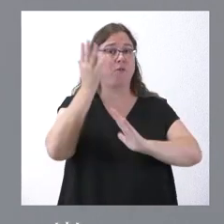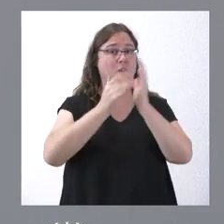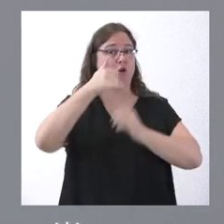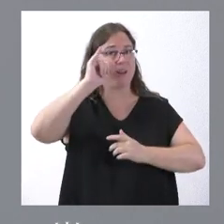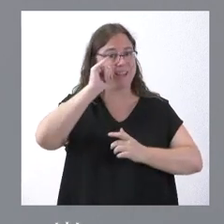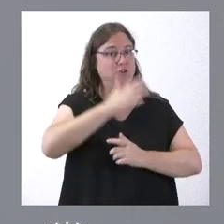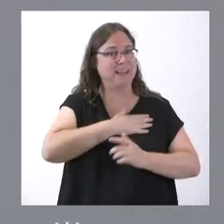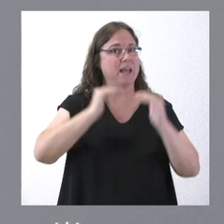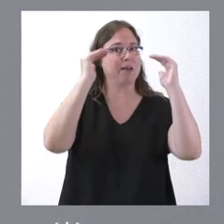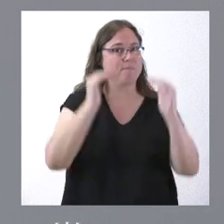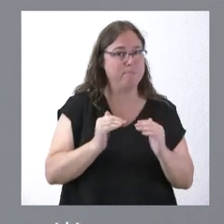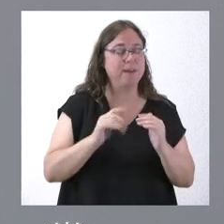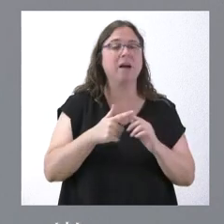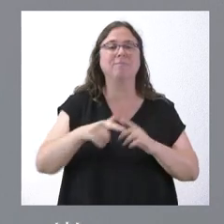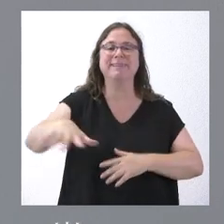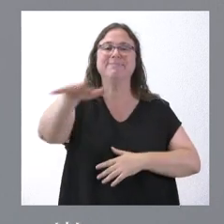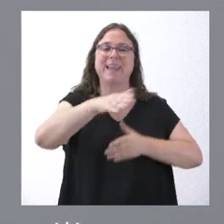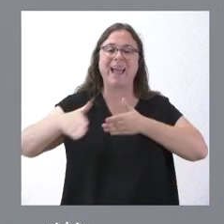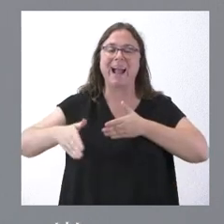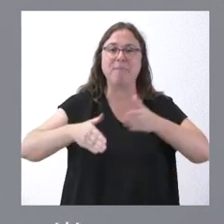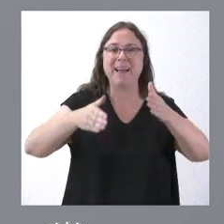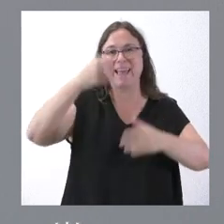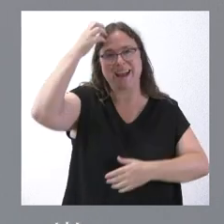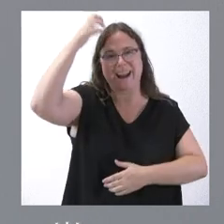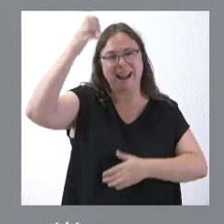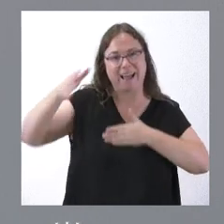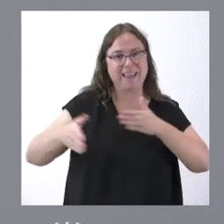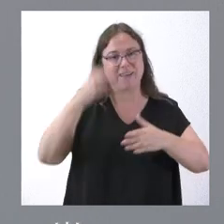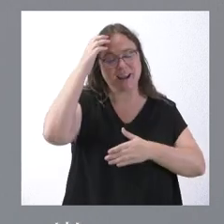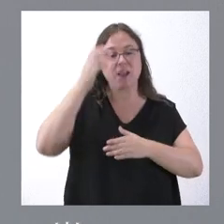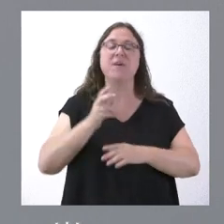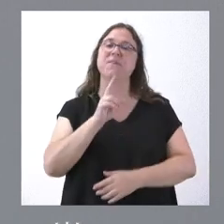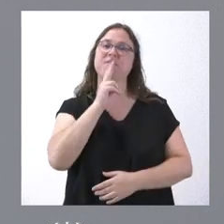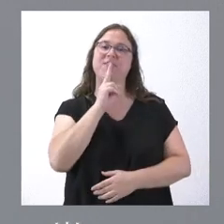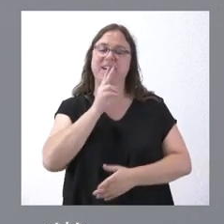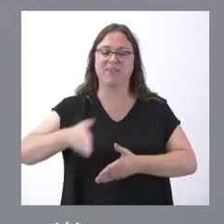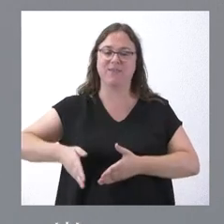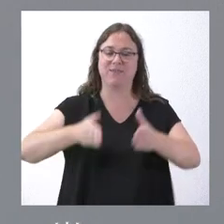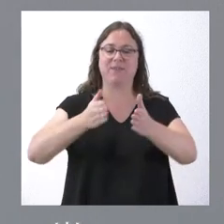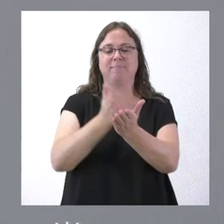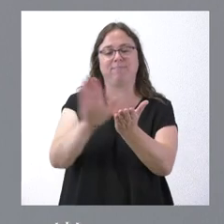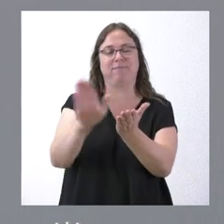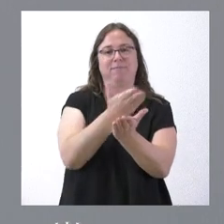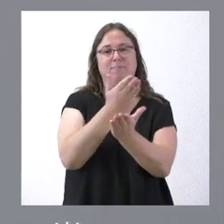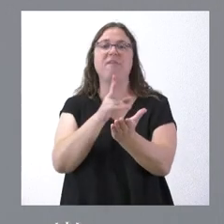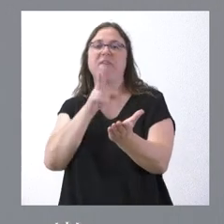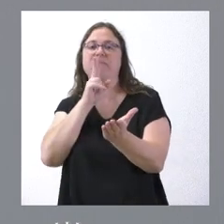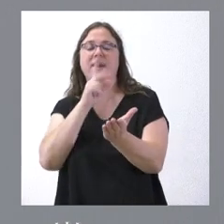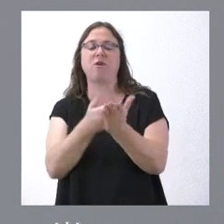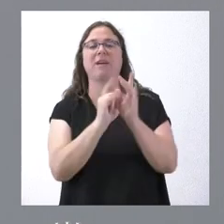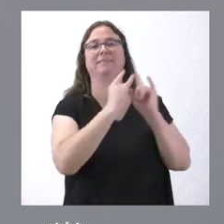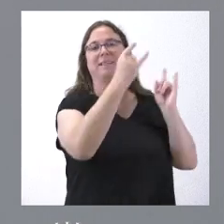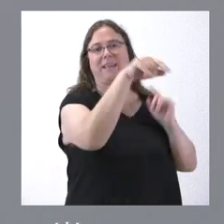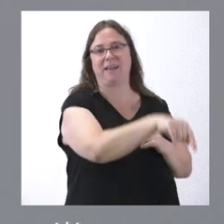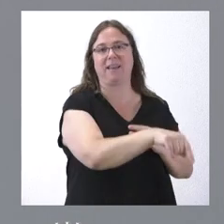se restaurará la Cañada Real Merinera como corredor verde entre Valladolid y el Pinar de Antequera, con el propósito de